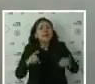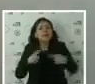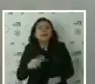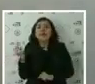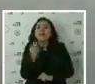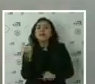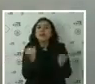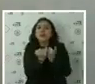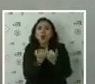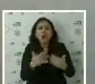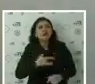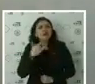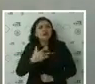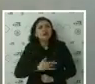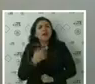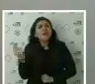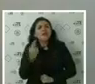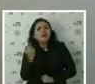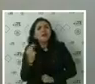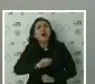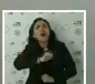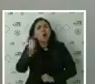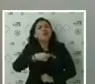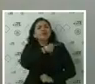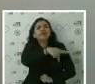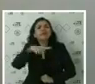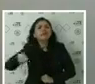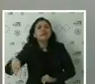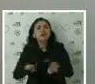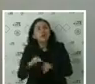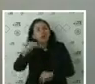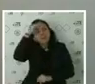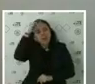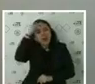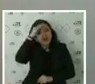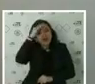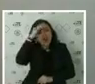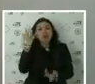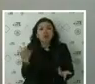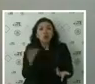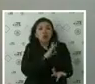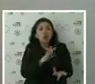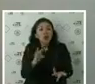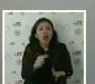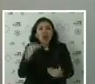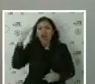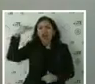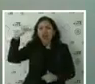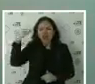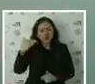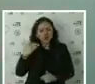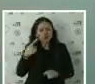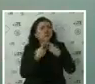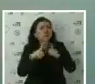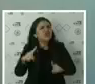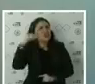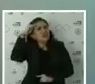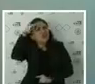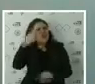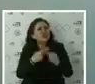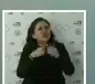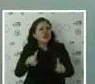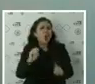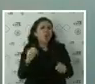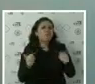que también sienten y que también tienen otro tipo de pensamiento que a lo mejor los adultos no lo tienen, ¿no? Los